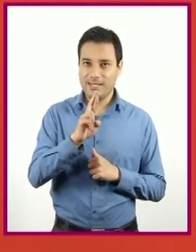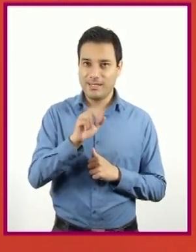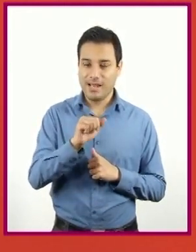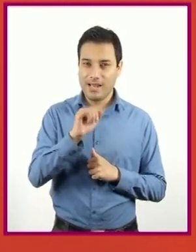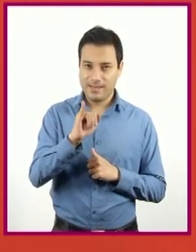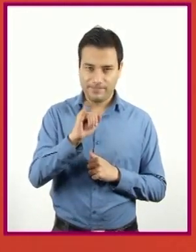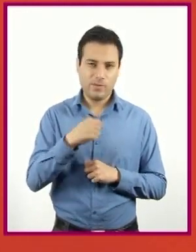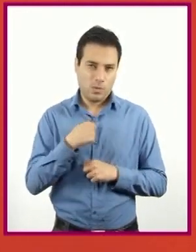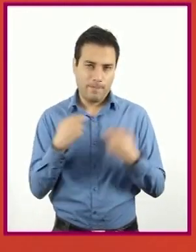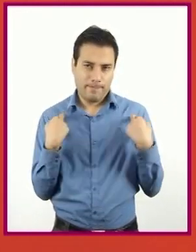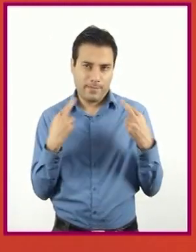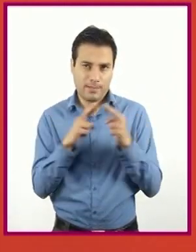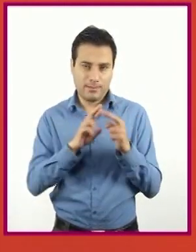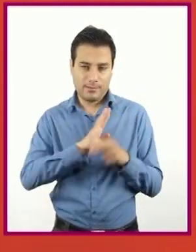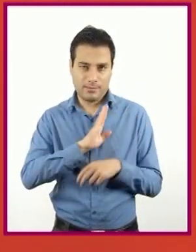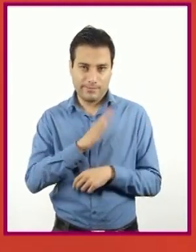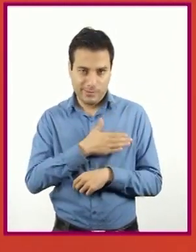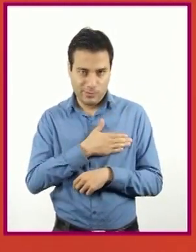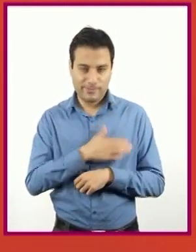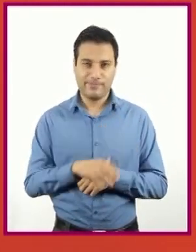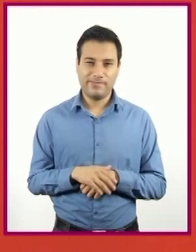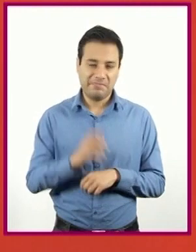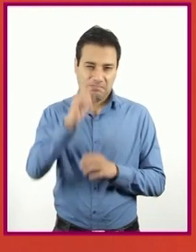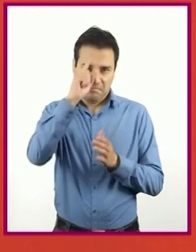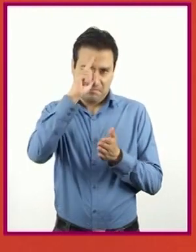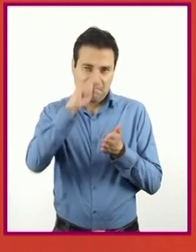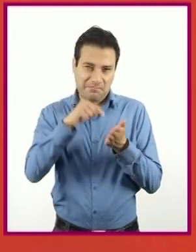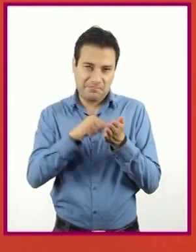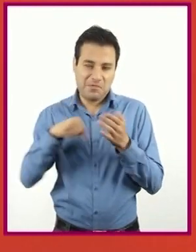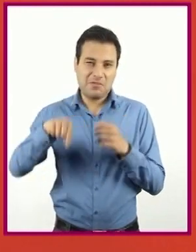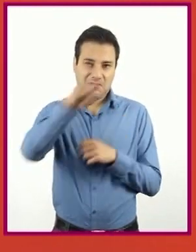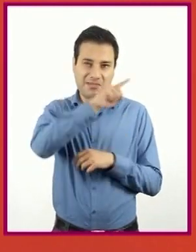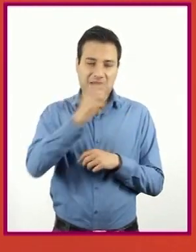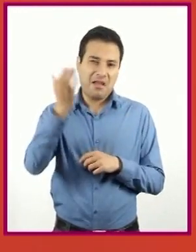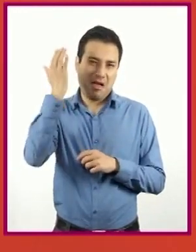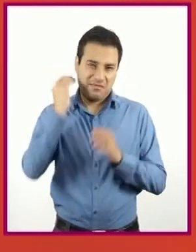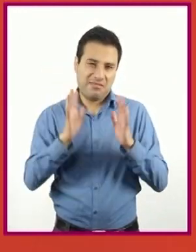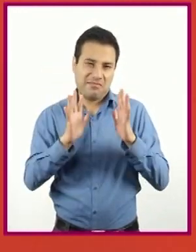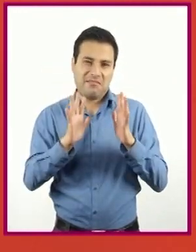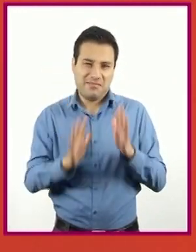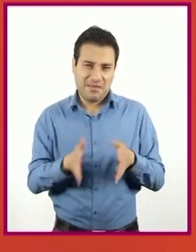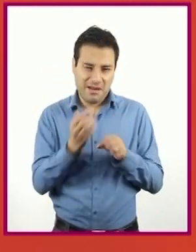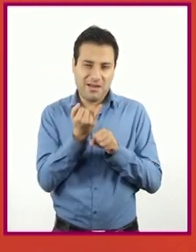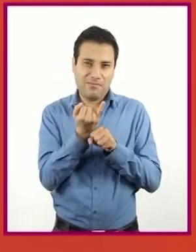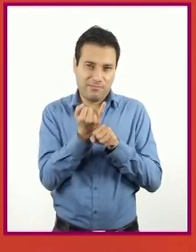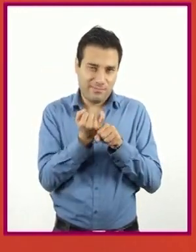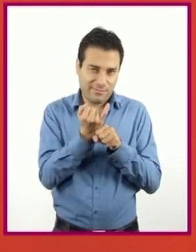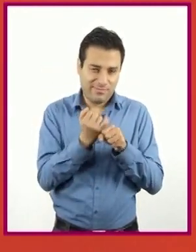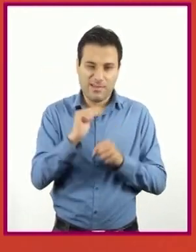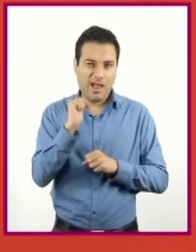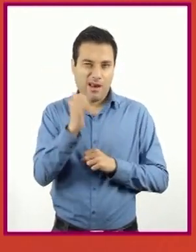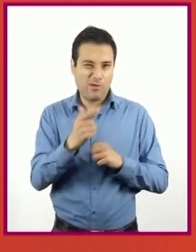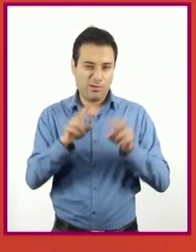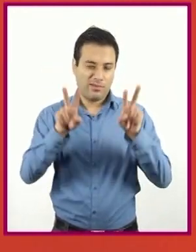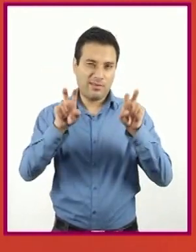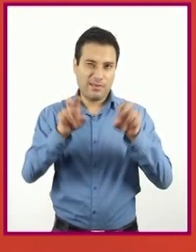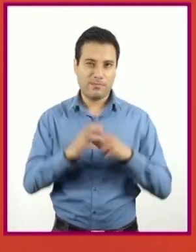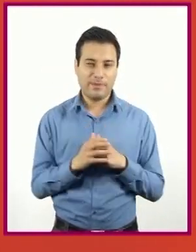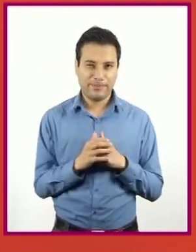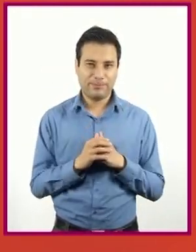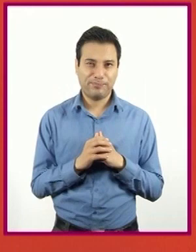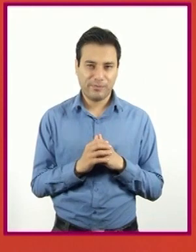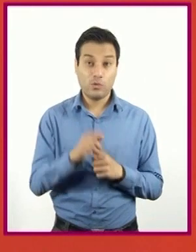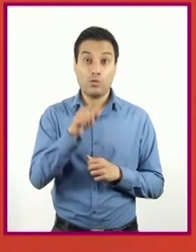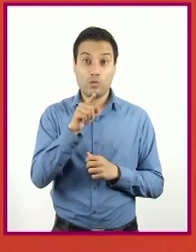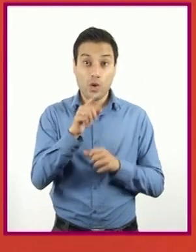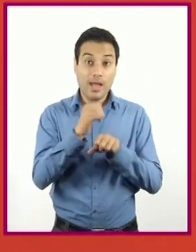de lengua materna. Seguramente en ciclos anteriores han realizado investigaciones y para ello han recopilado información y después